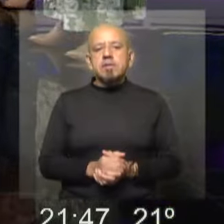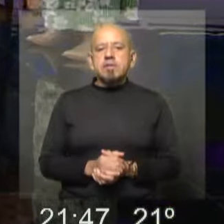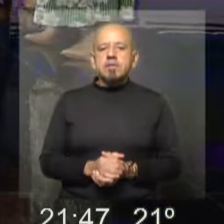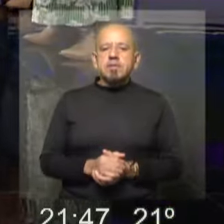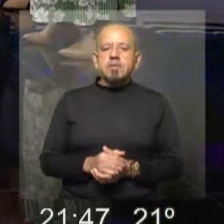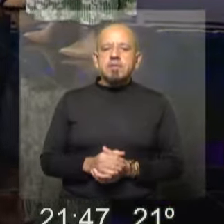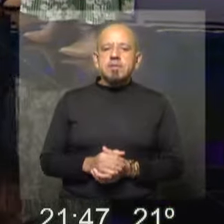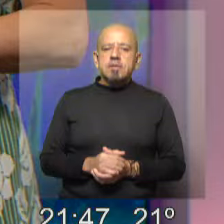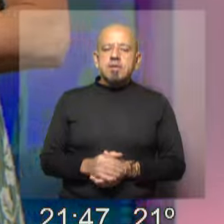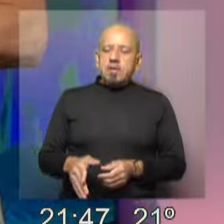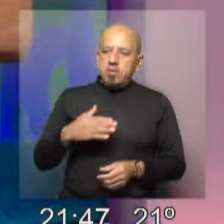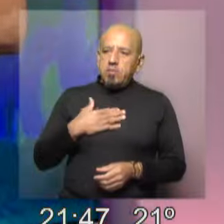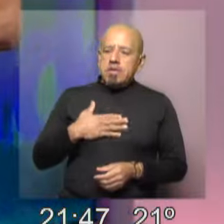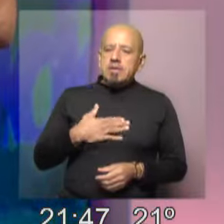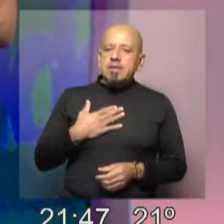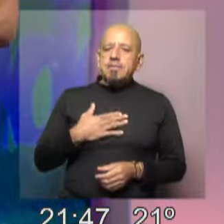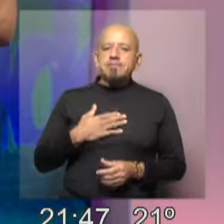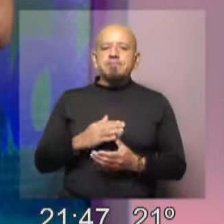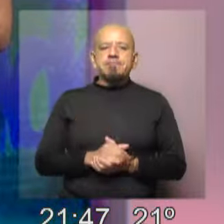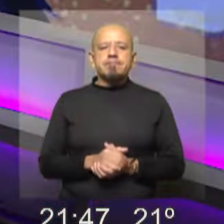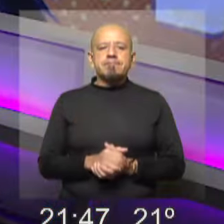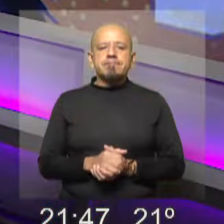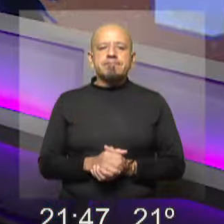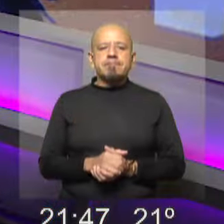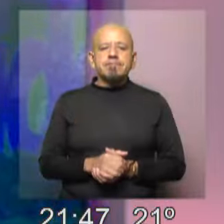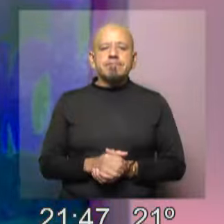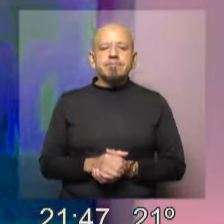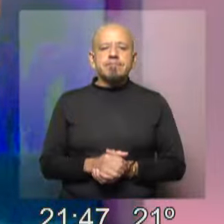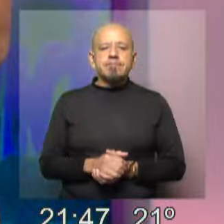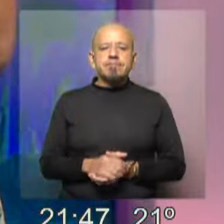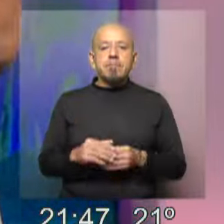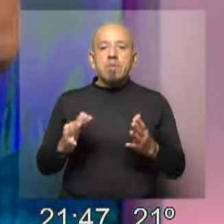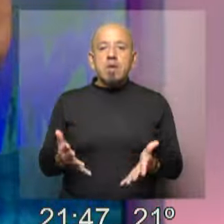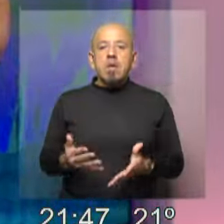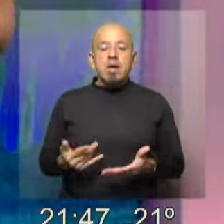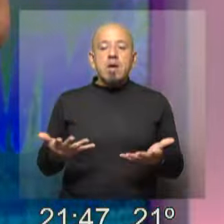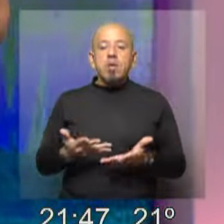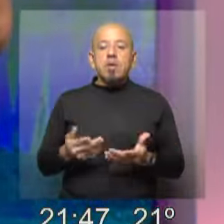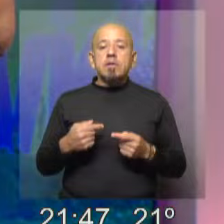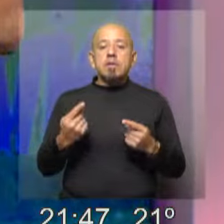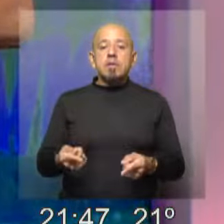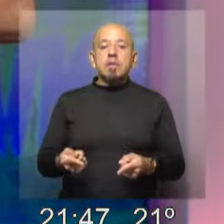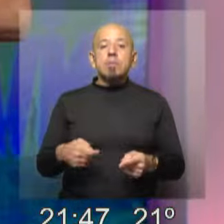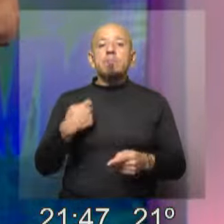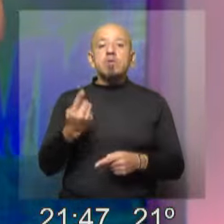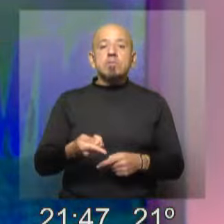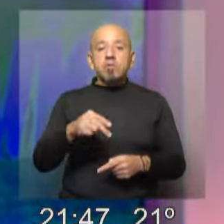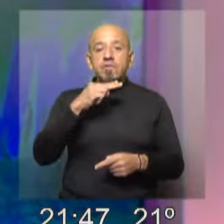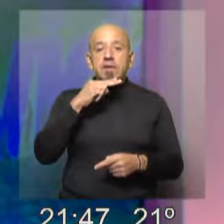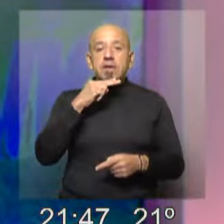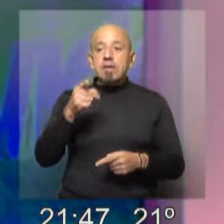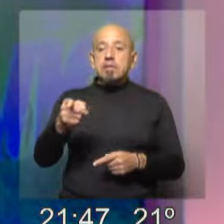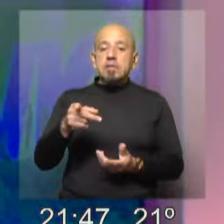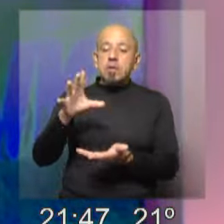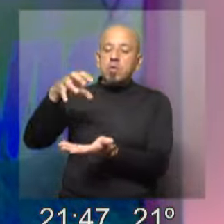Gastón Figueredo. Muchas gracias. Bueno, gracias, gracias. Bueno, se viene ahora este show este viernes en el